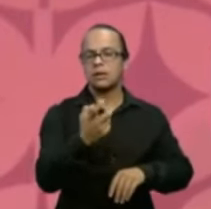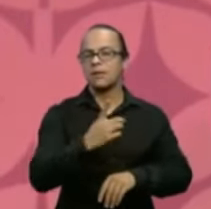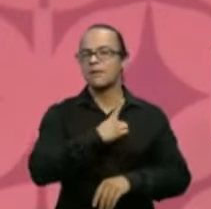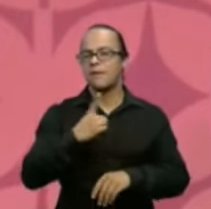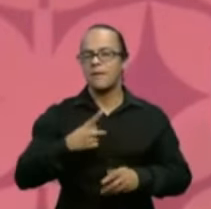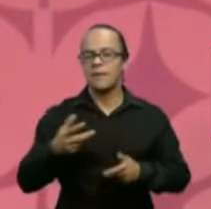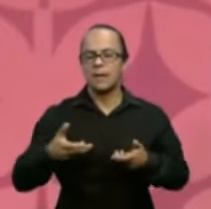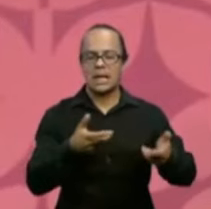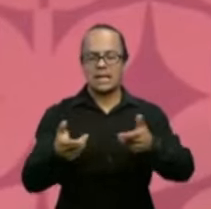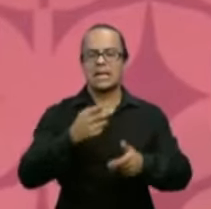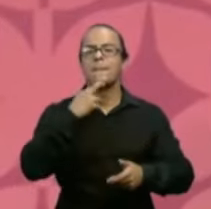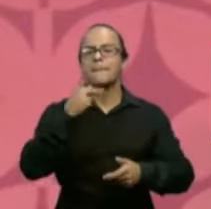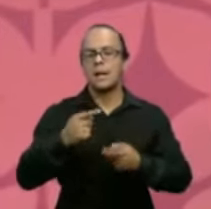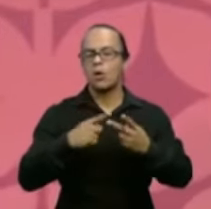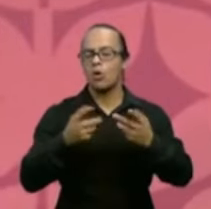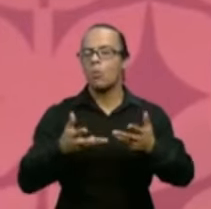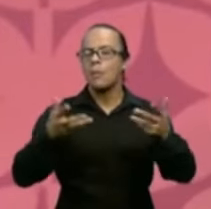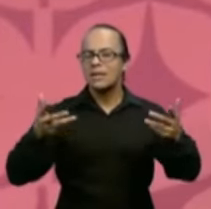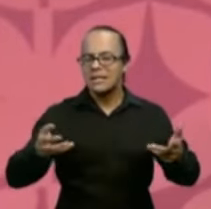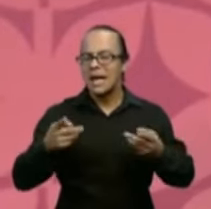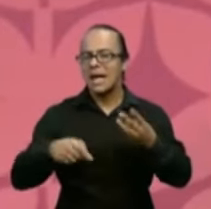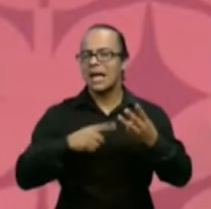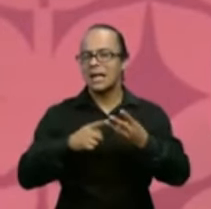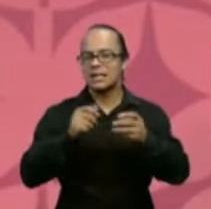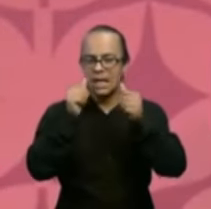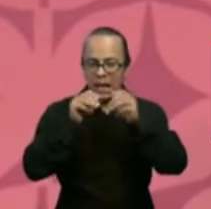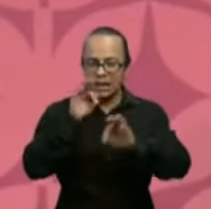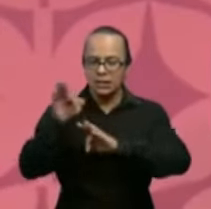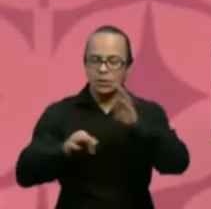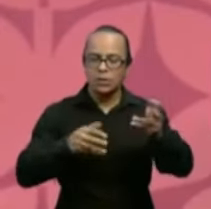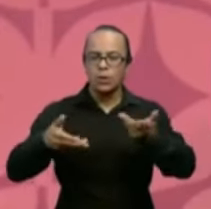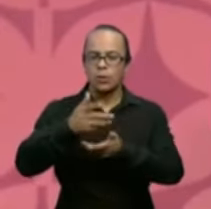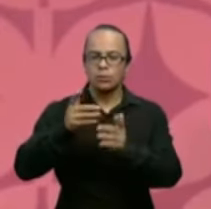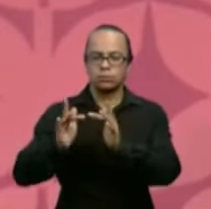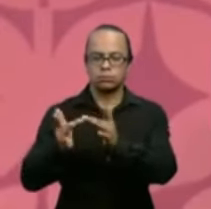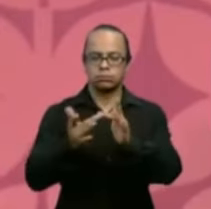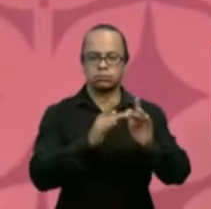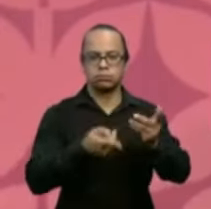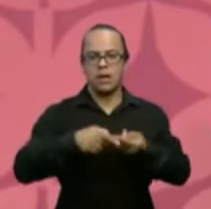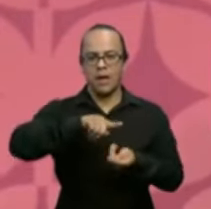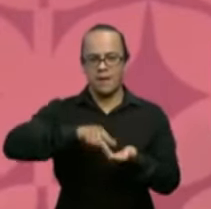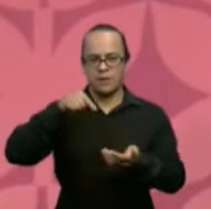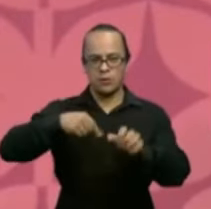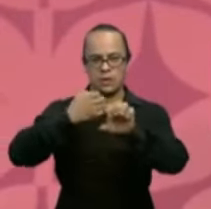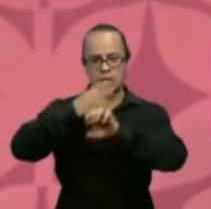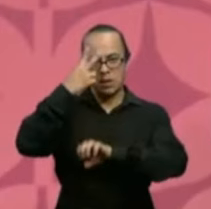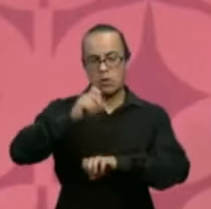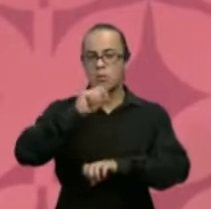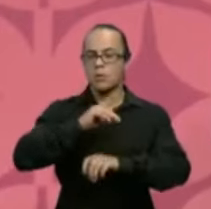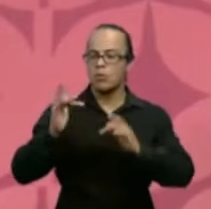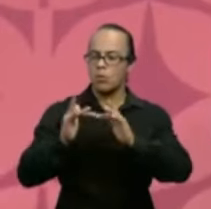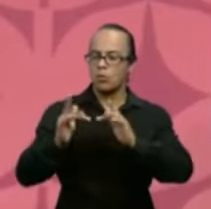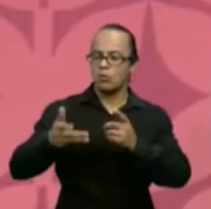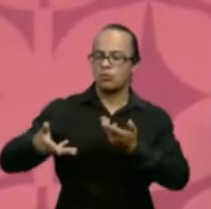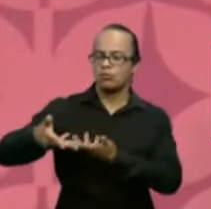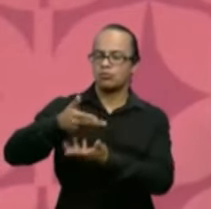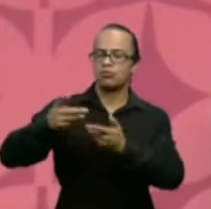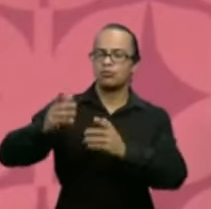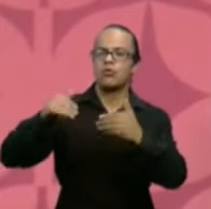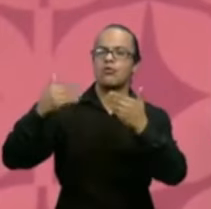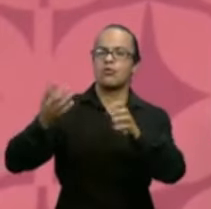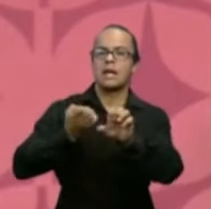mejores carreteras, se concluirán los servicios de conectividad al interior del estado y con las zonas metropolitanas de otras